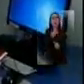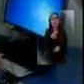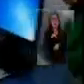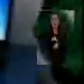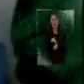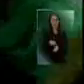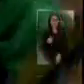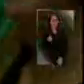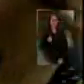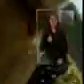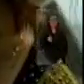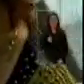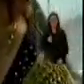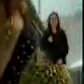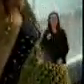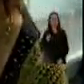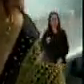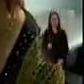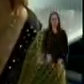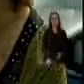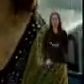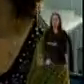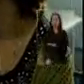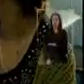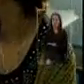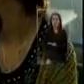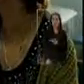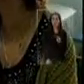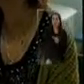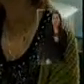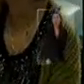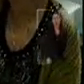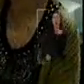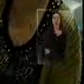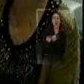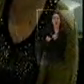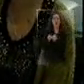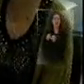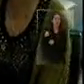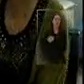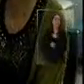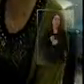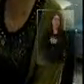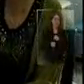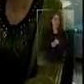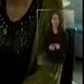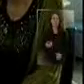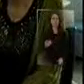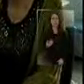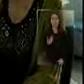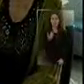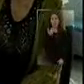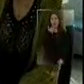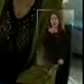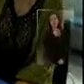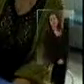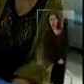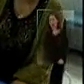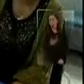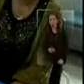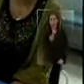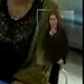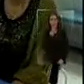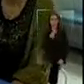consultar? Yo. ¿Usted? Sí. ¿Y usted es de ella? Yo soy amiga de ella de muchos años. Claro, casi toda la vida.